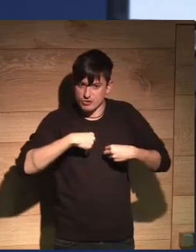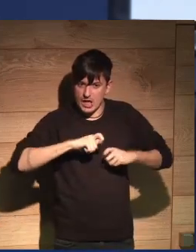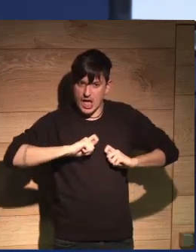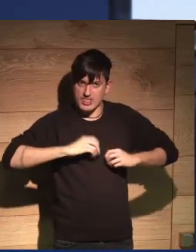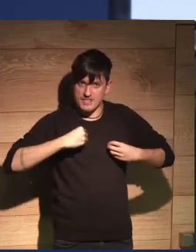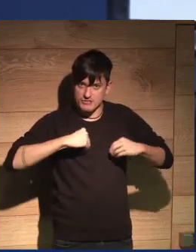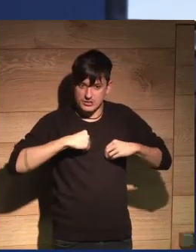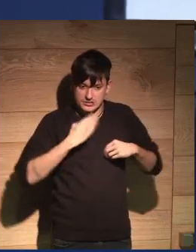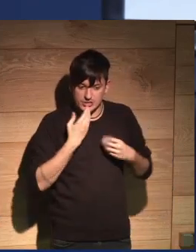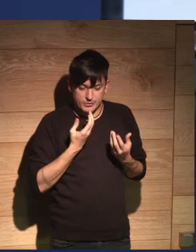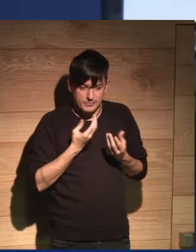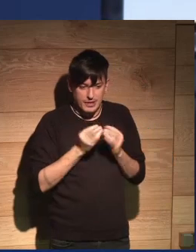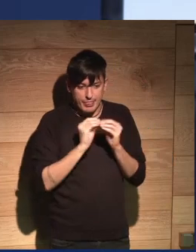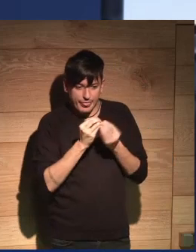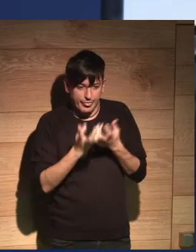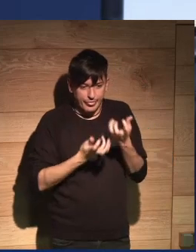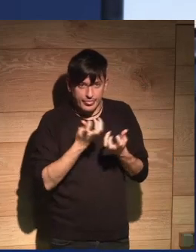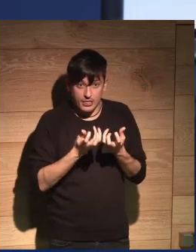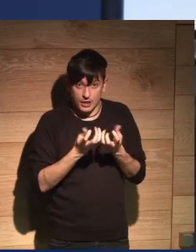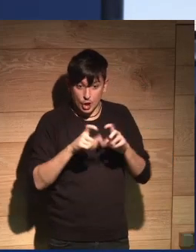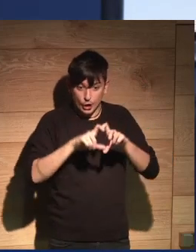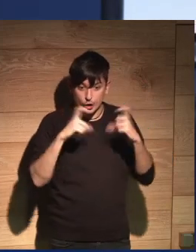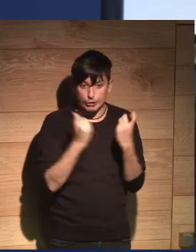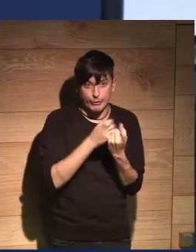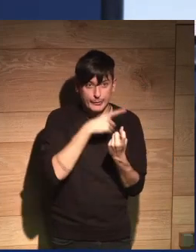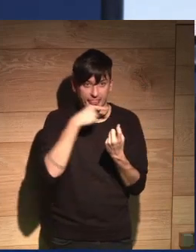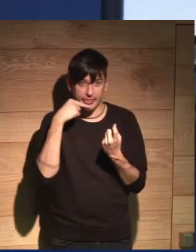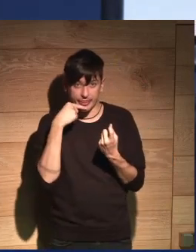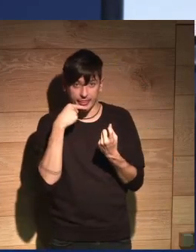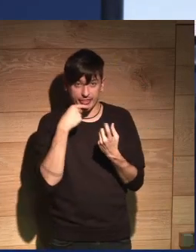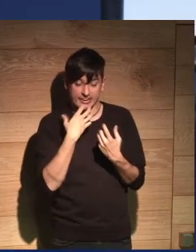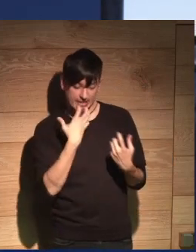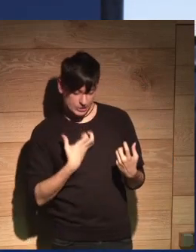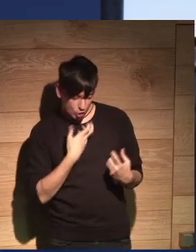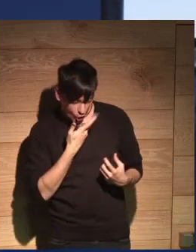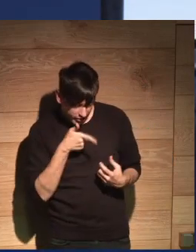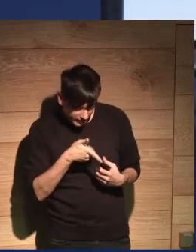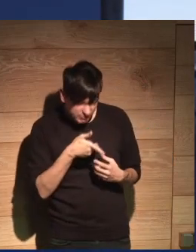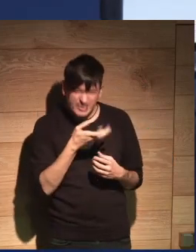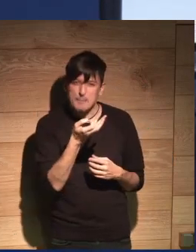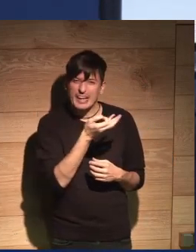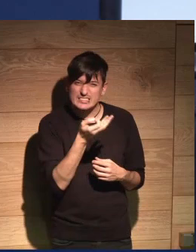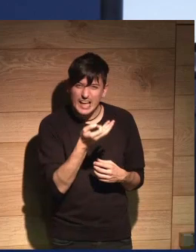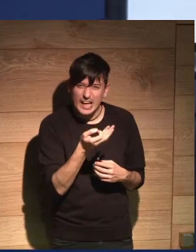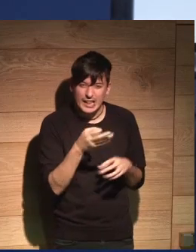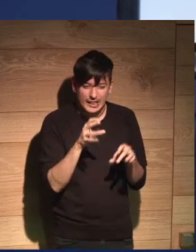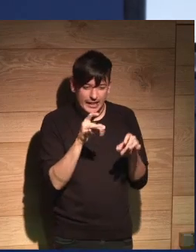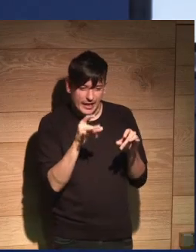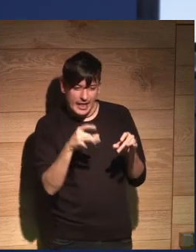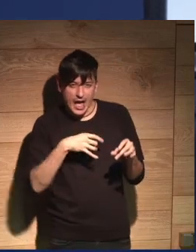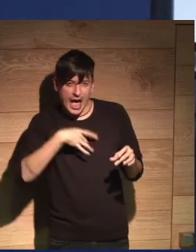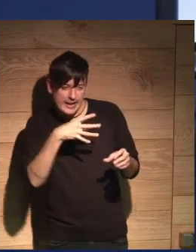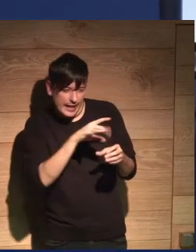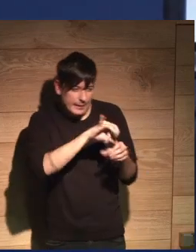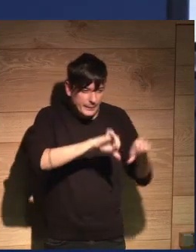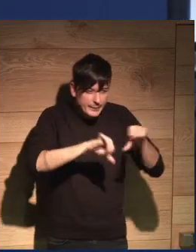esto? Porque cuando tú haces un roscón de Reyes, poniendo el ejemplo, el conocer lo que está pasando ahí, El conocer si le añado más levadura, si le añado más azúcar,